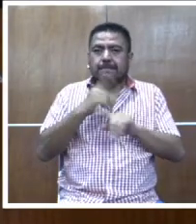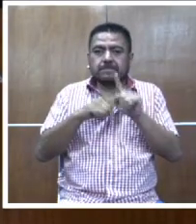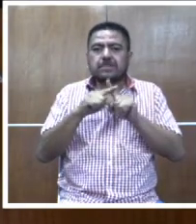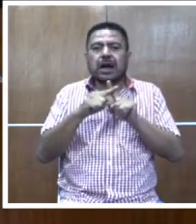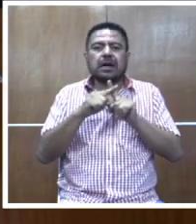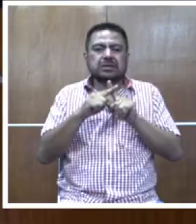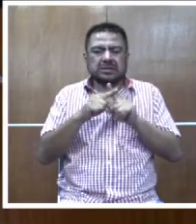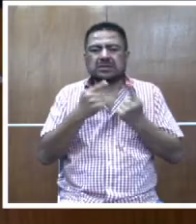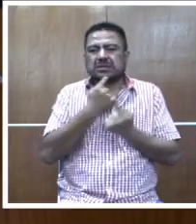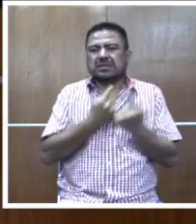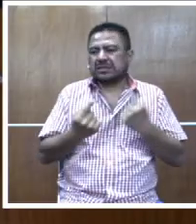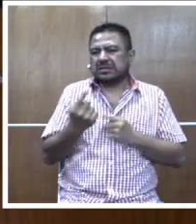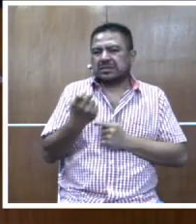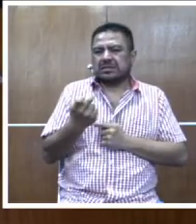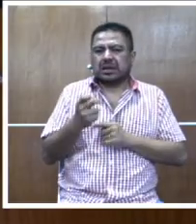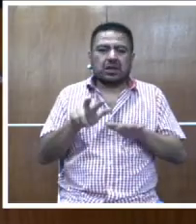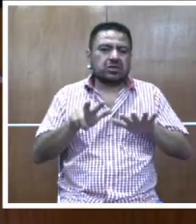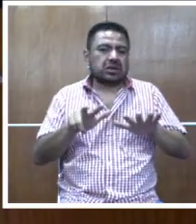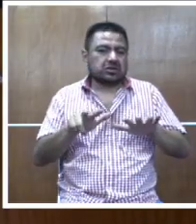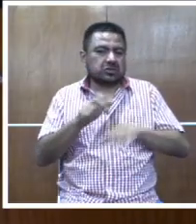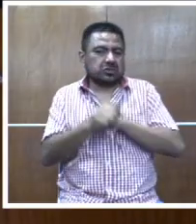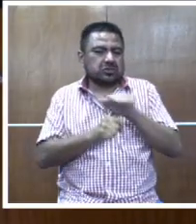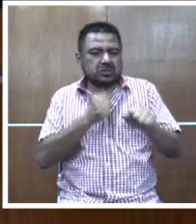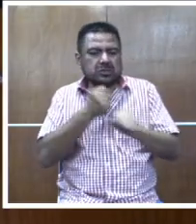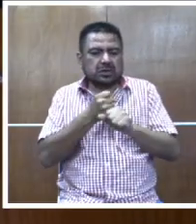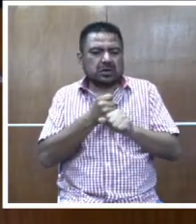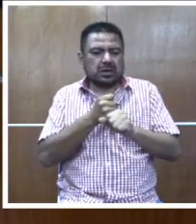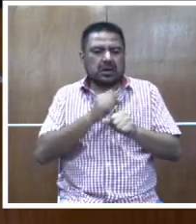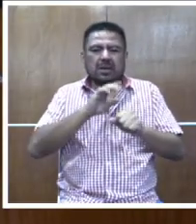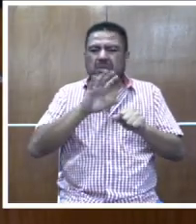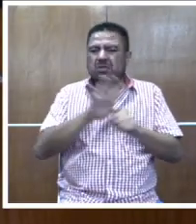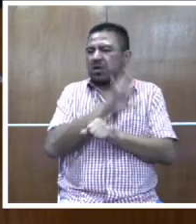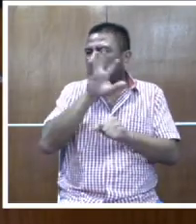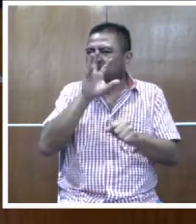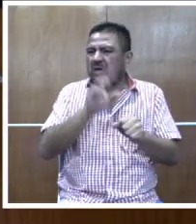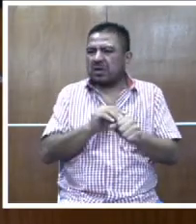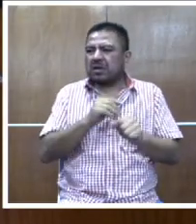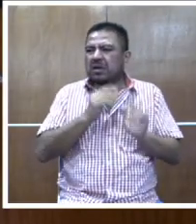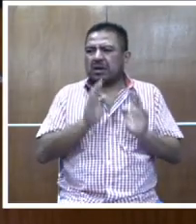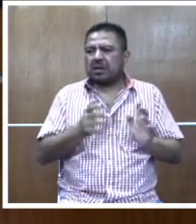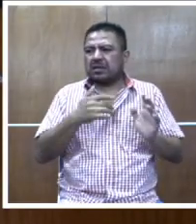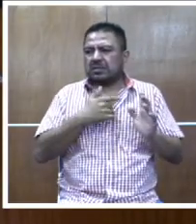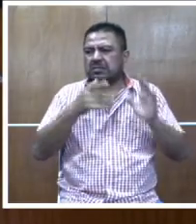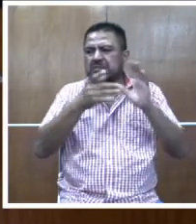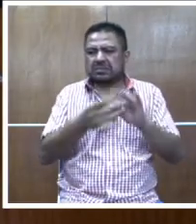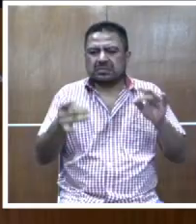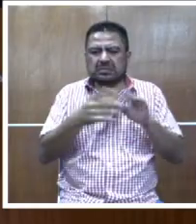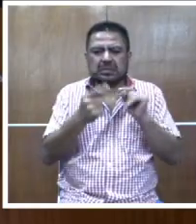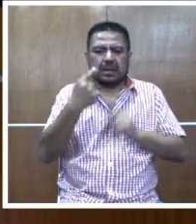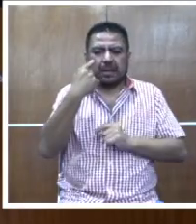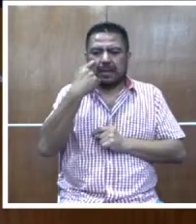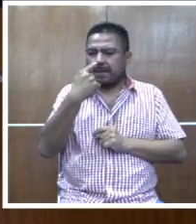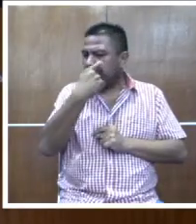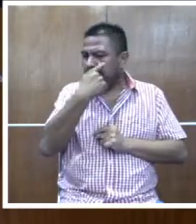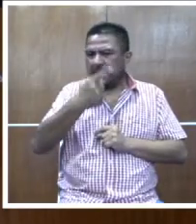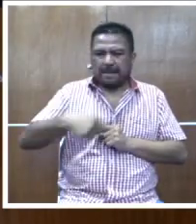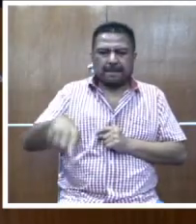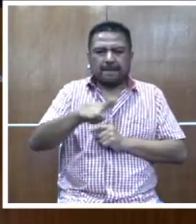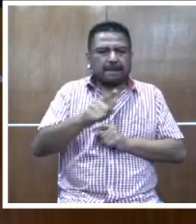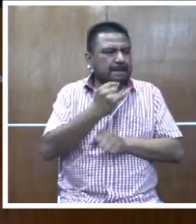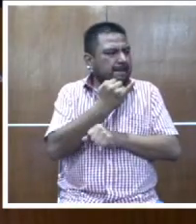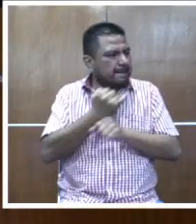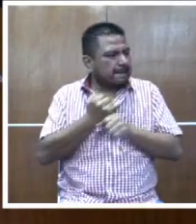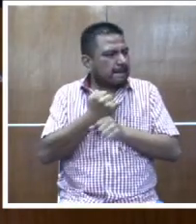menor es de 18 años. Por todo lo anterior, es que someto a consideración y